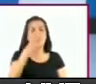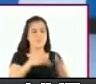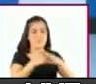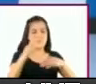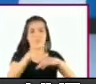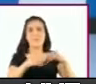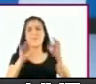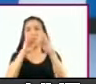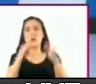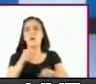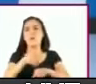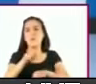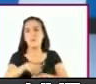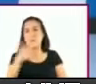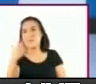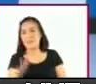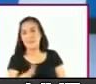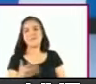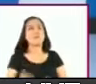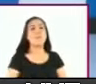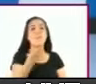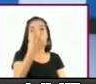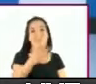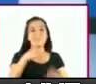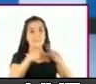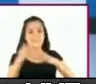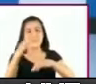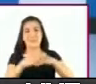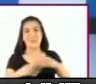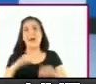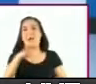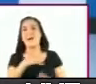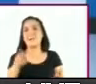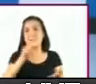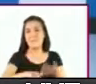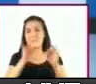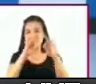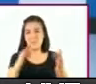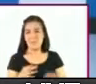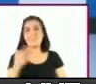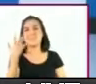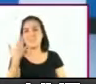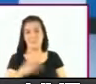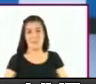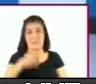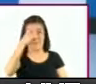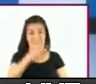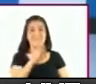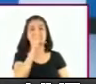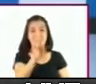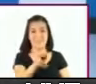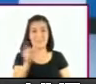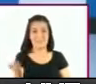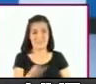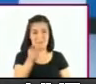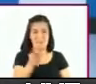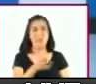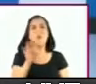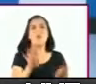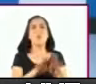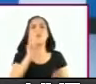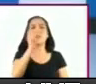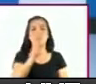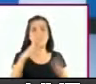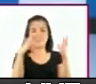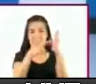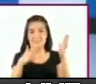figura número 10? ¿Y cuántos bloques tendrá la figura número 50? Para responder las preguntas, emplearemos